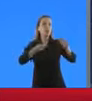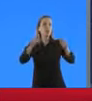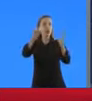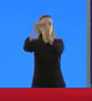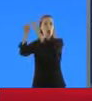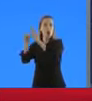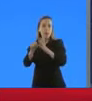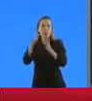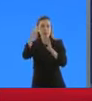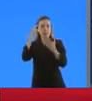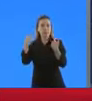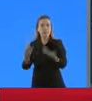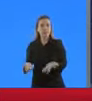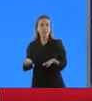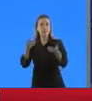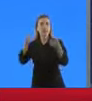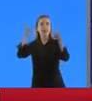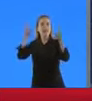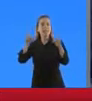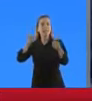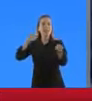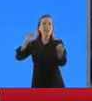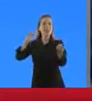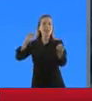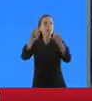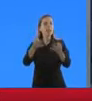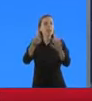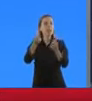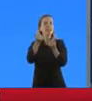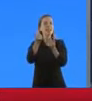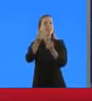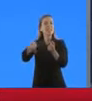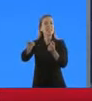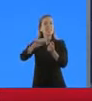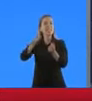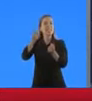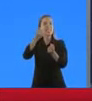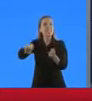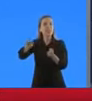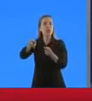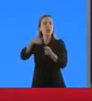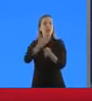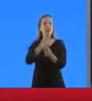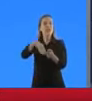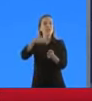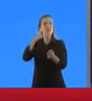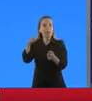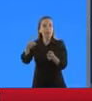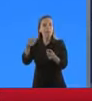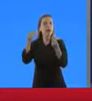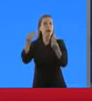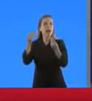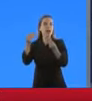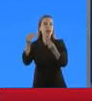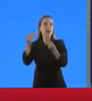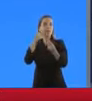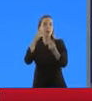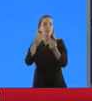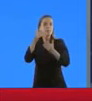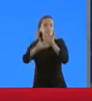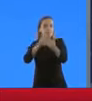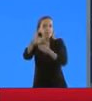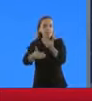ajuste de masa que por otro lado, denodadamente con la guerra que le hace Lacan para el gobierno, intenta